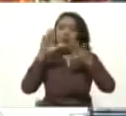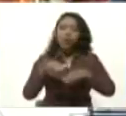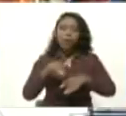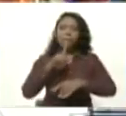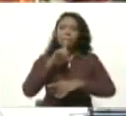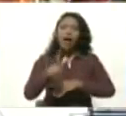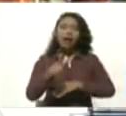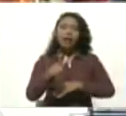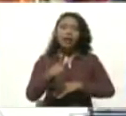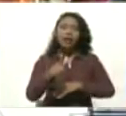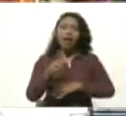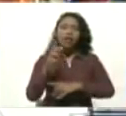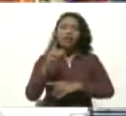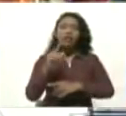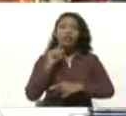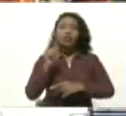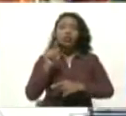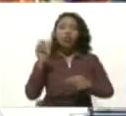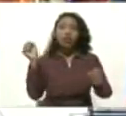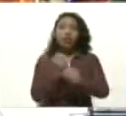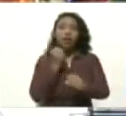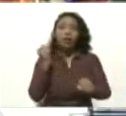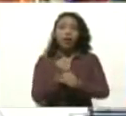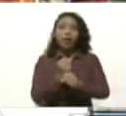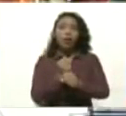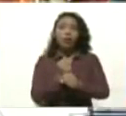maldad de vuestras obras.